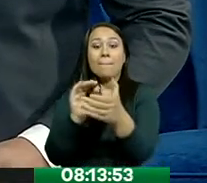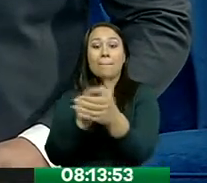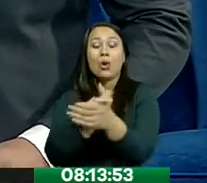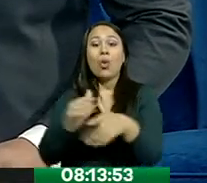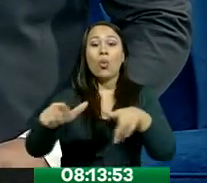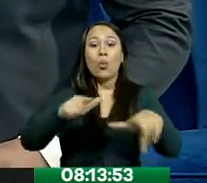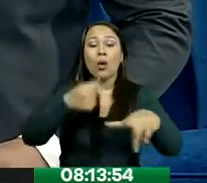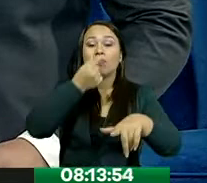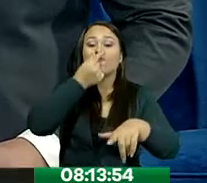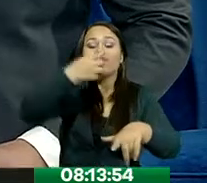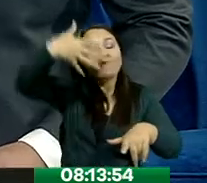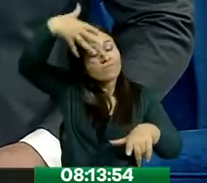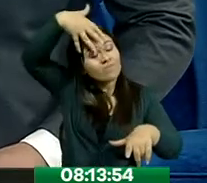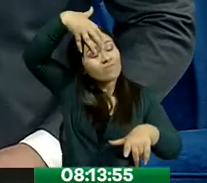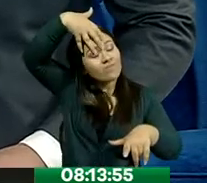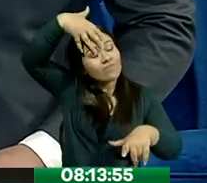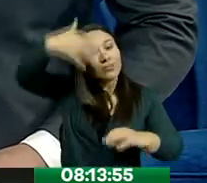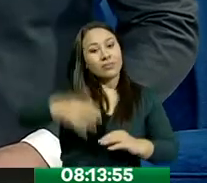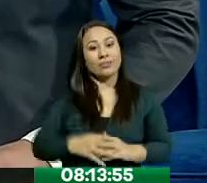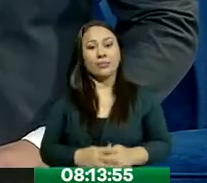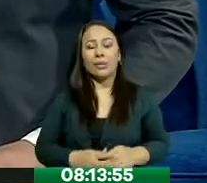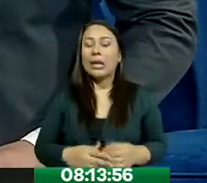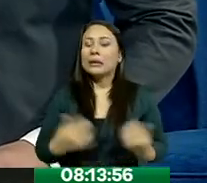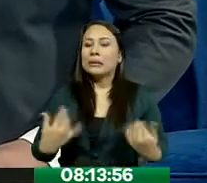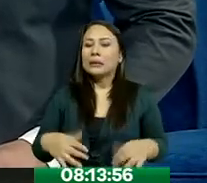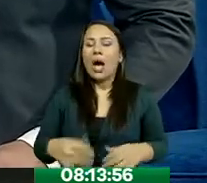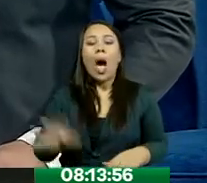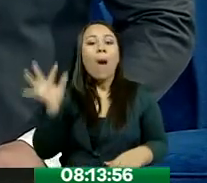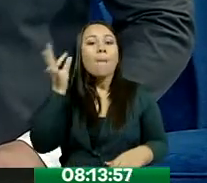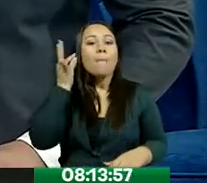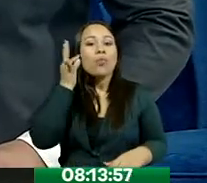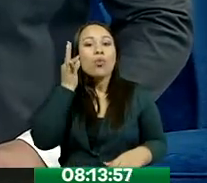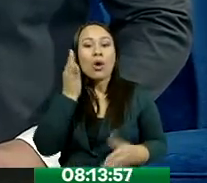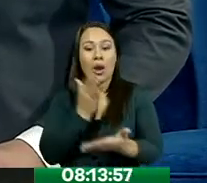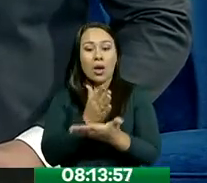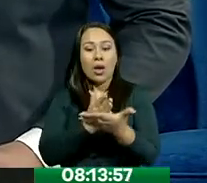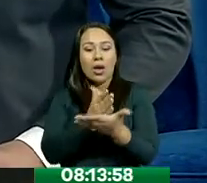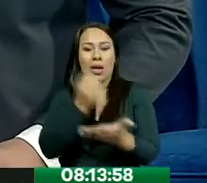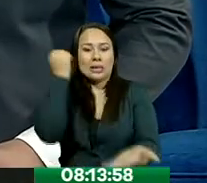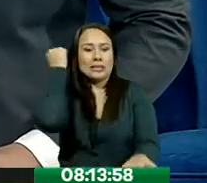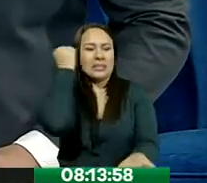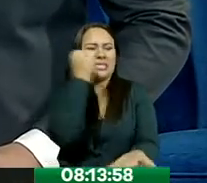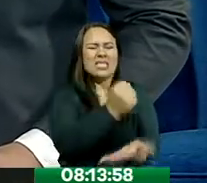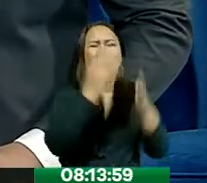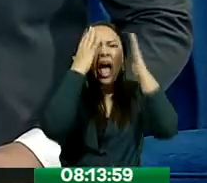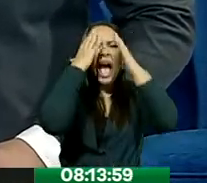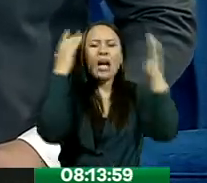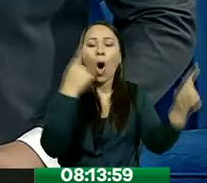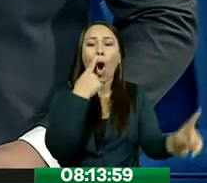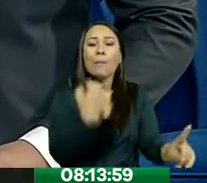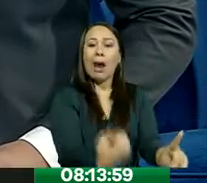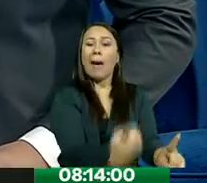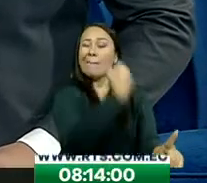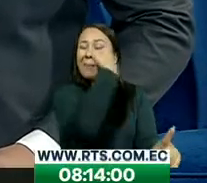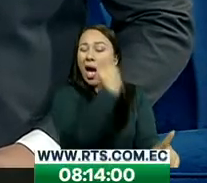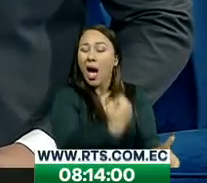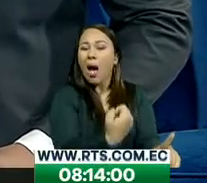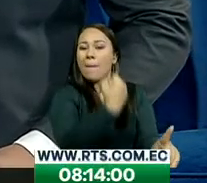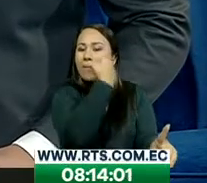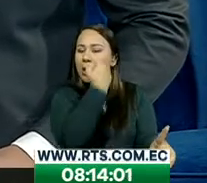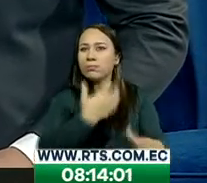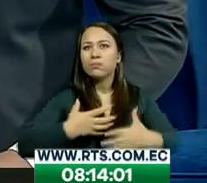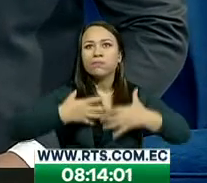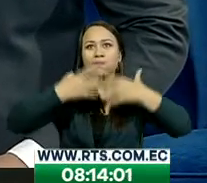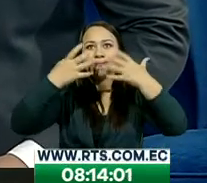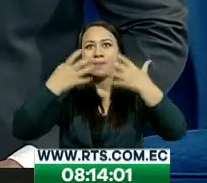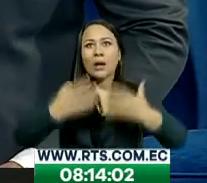en Santo Domingo de los Áchilas. Al parecer, la mujer habría perpetrado el ataque cansada ya de las agresiones por parte